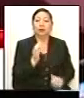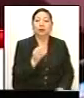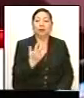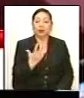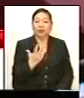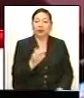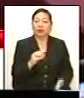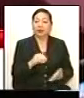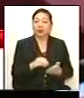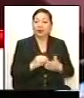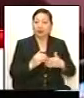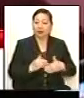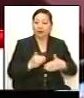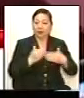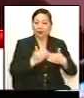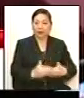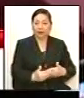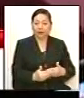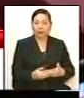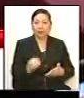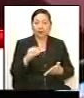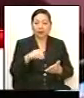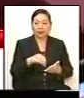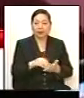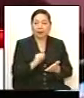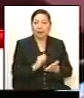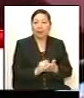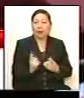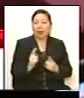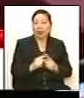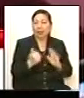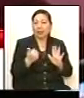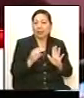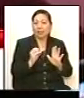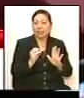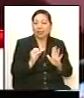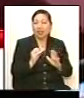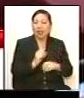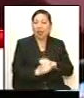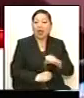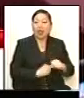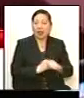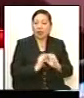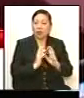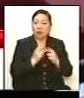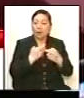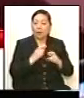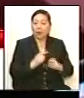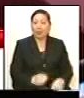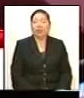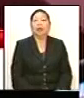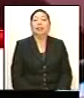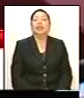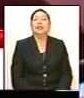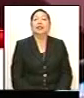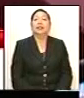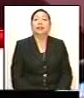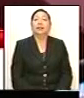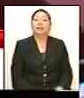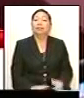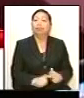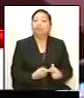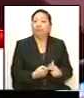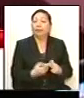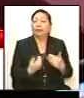se propone ampliar el plazo de concesión hasta por 60 años en la modalidad de asociación público-privada. Finalmente, la